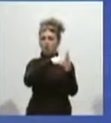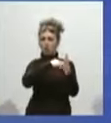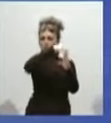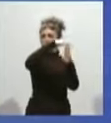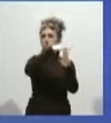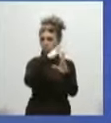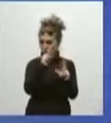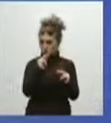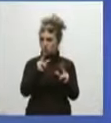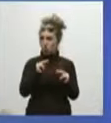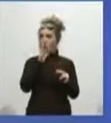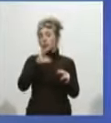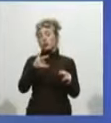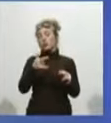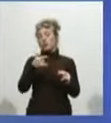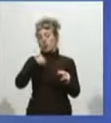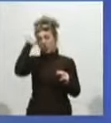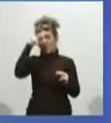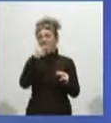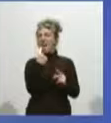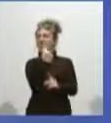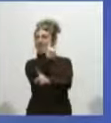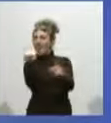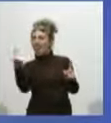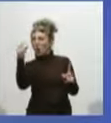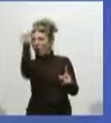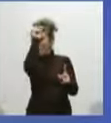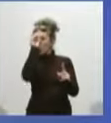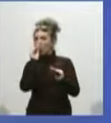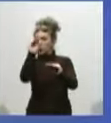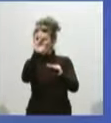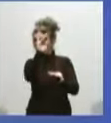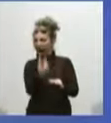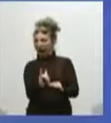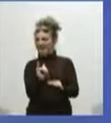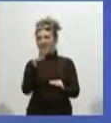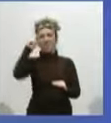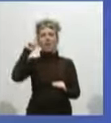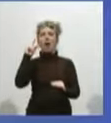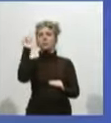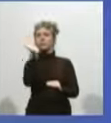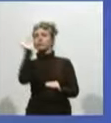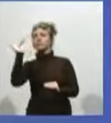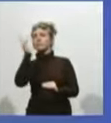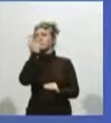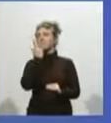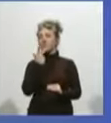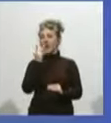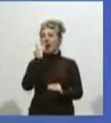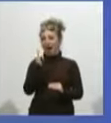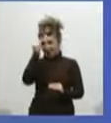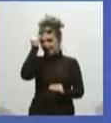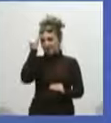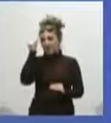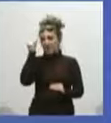que todos tienen, desde luego, sus apuestas y tienen además también como su drag favorito. Han venido las fans, ¿verdad?, de todos los